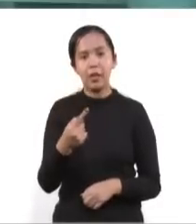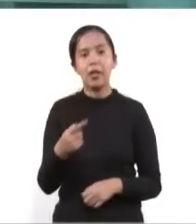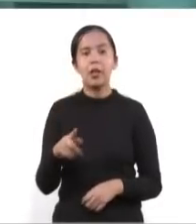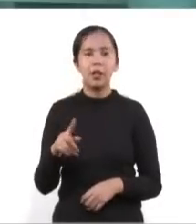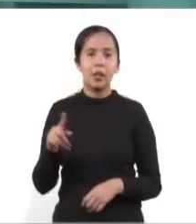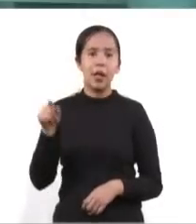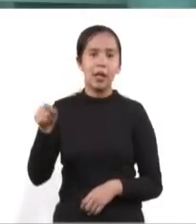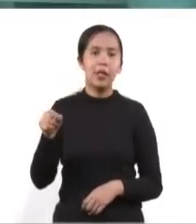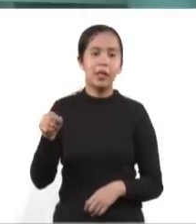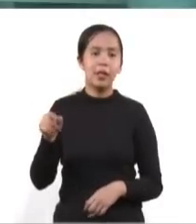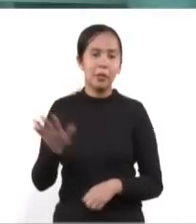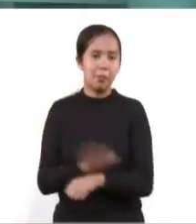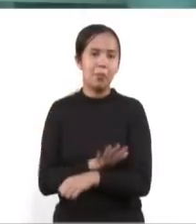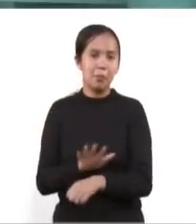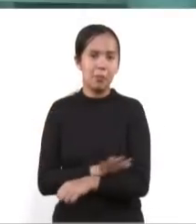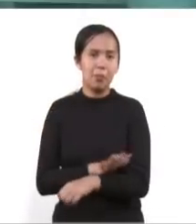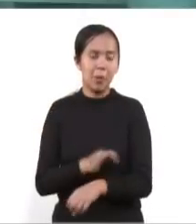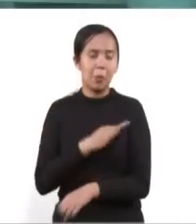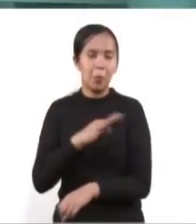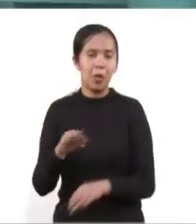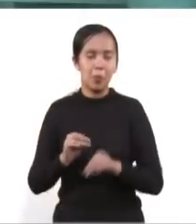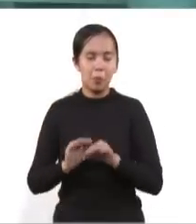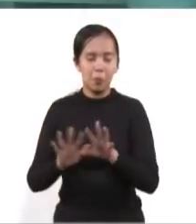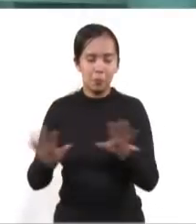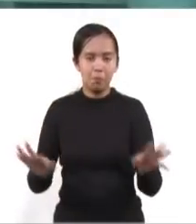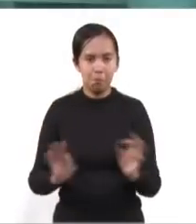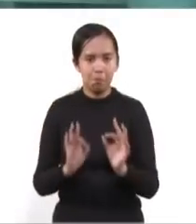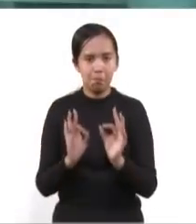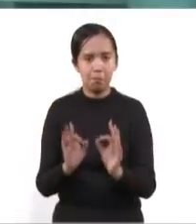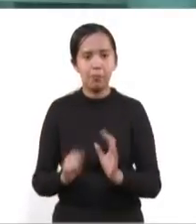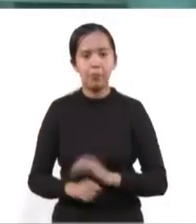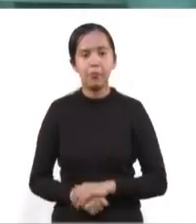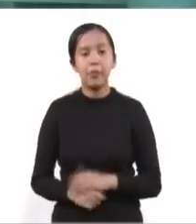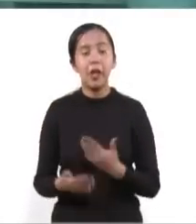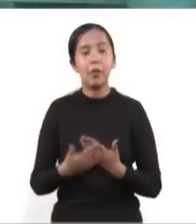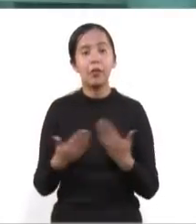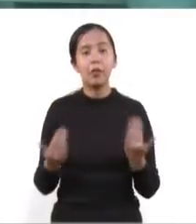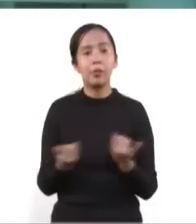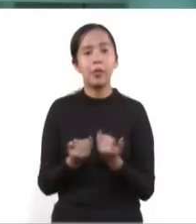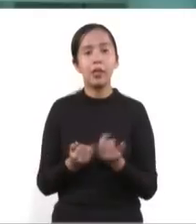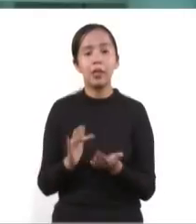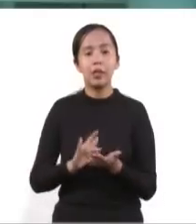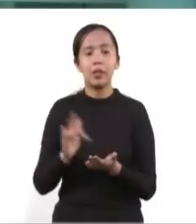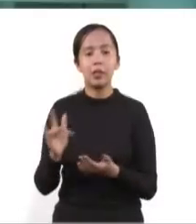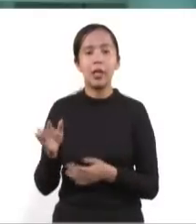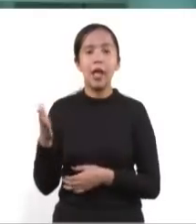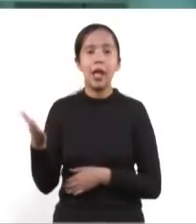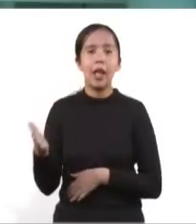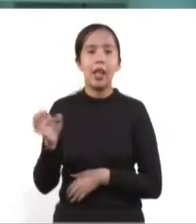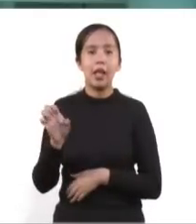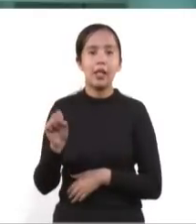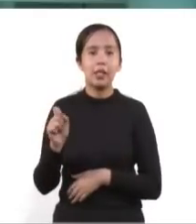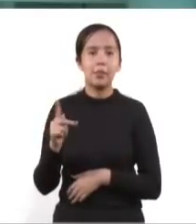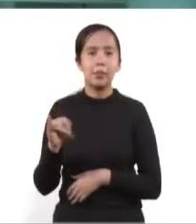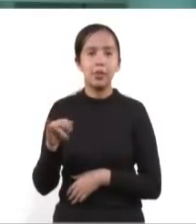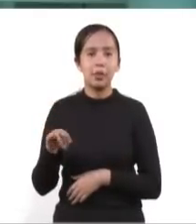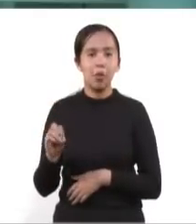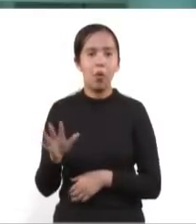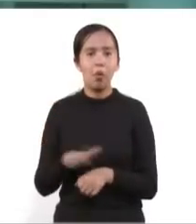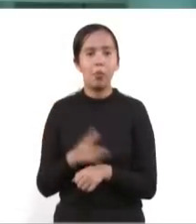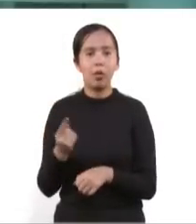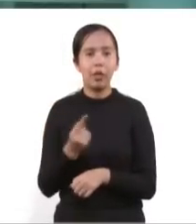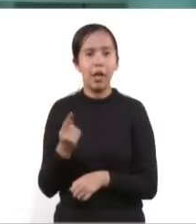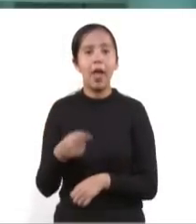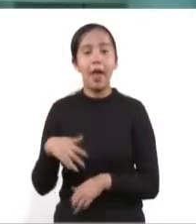sistema eléctrico de transmisión. Actualmente, le agradezco ahí al ingeniero Fernando Espino, porque ya en esta semana, ingeniero,